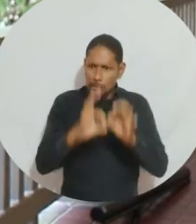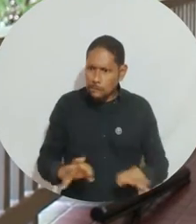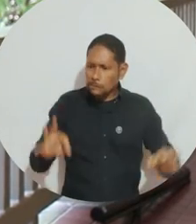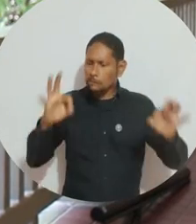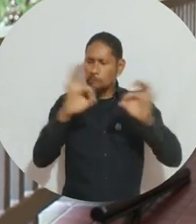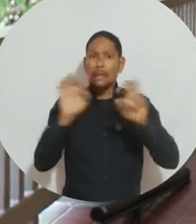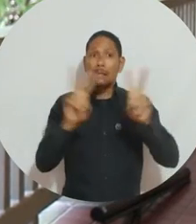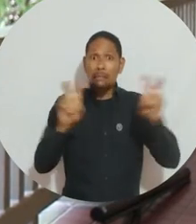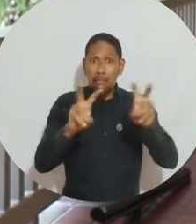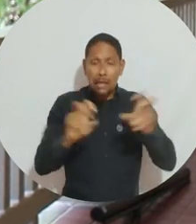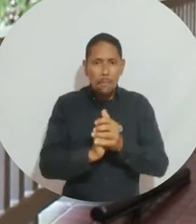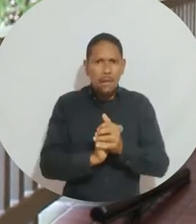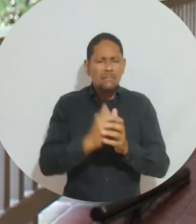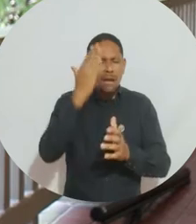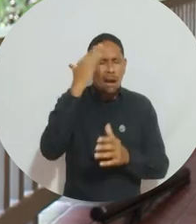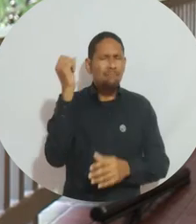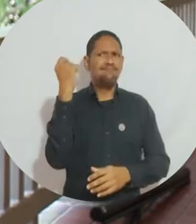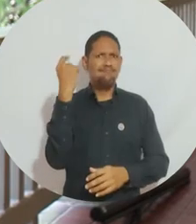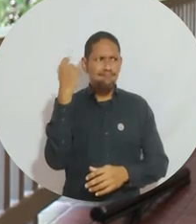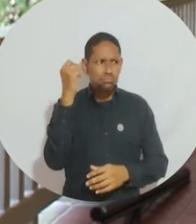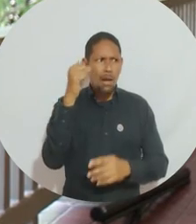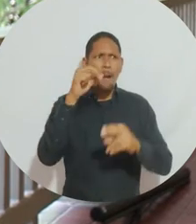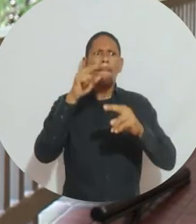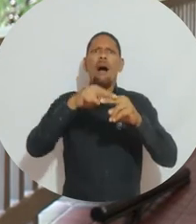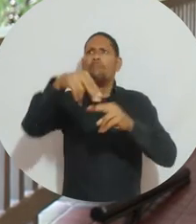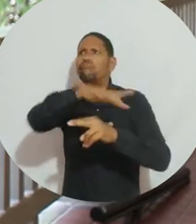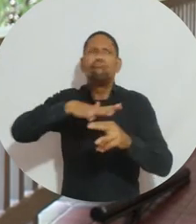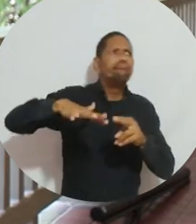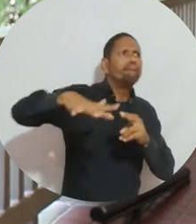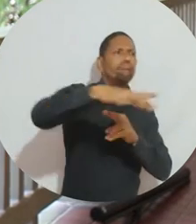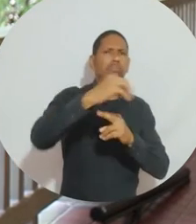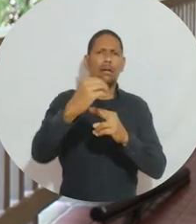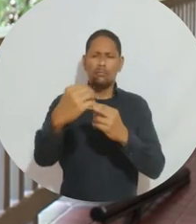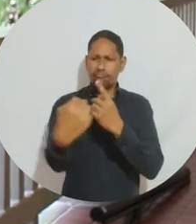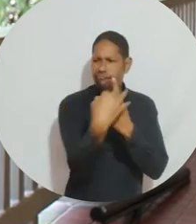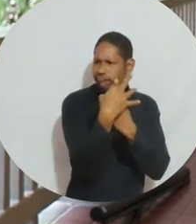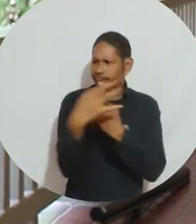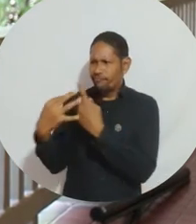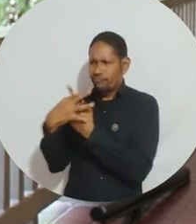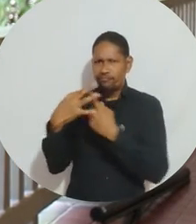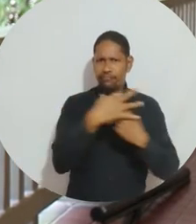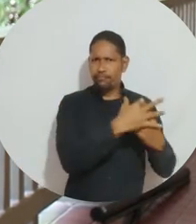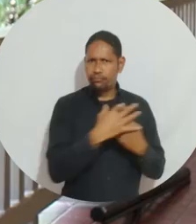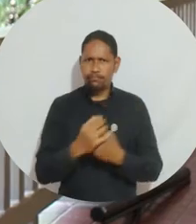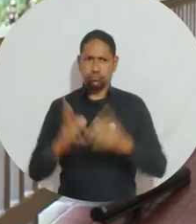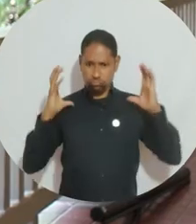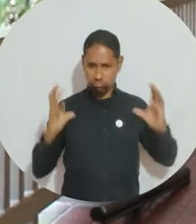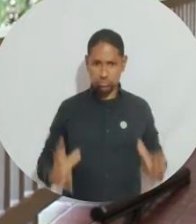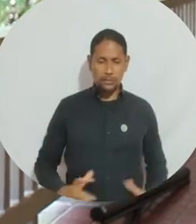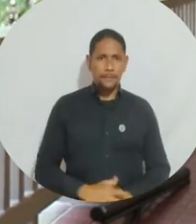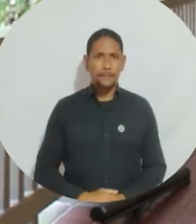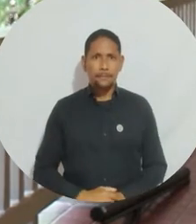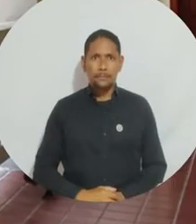un tema importante, ya que podemos ver cómo el medio ambiente afecta a temas de nuestro cuerpo,